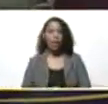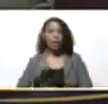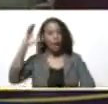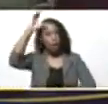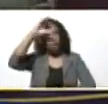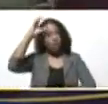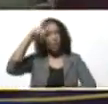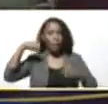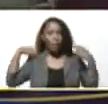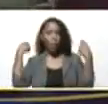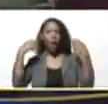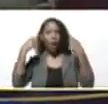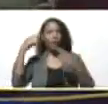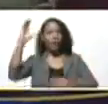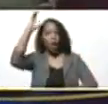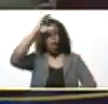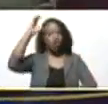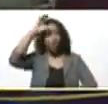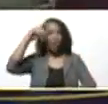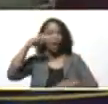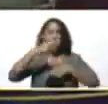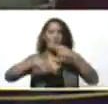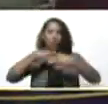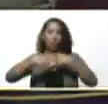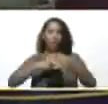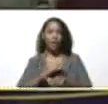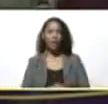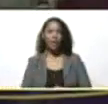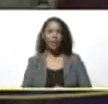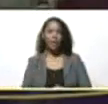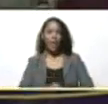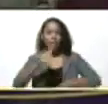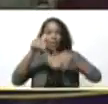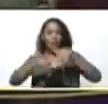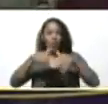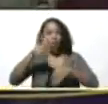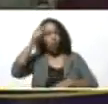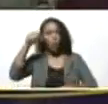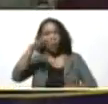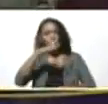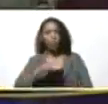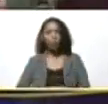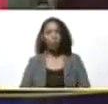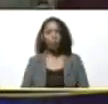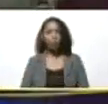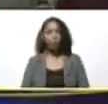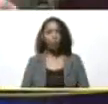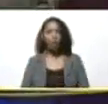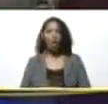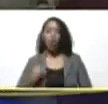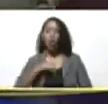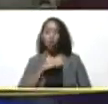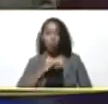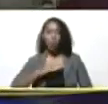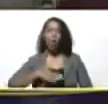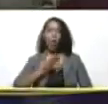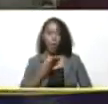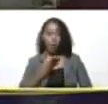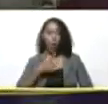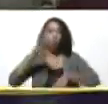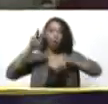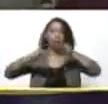popular, de la conciencia revolucionaria y del voto del pueblo. Nosotros podemos